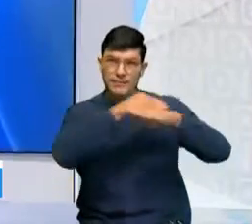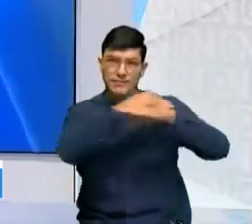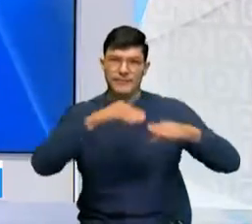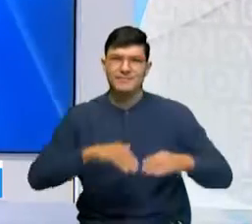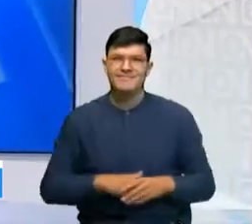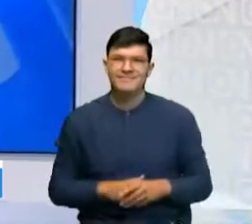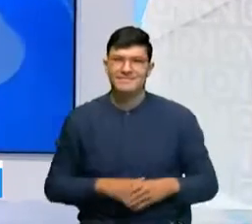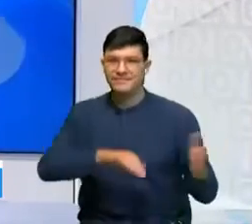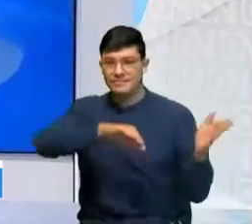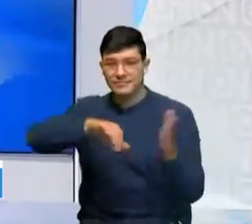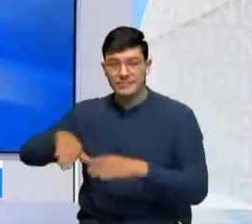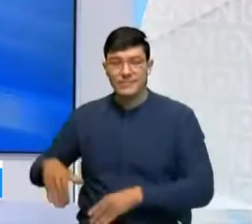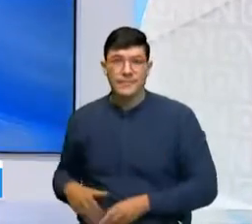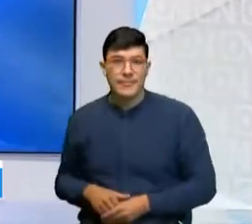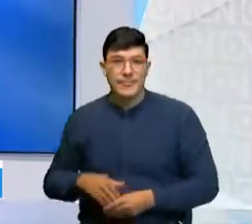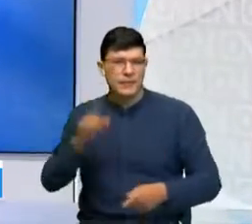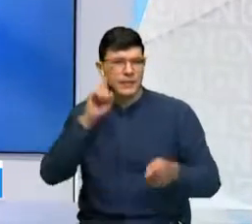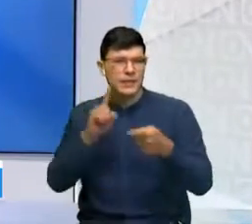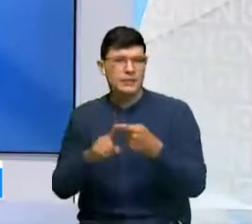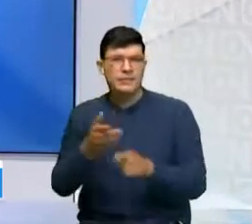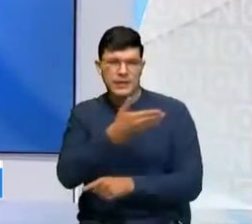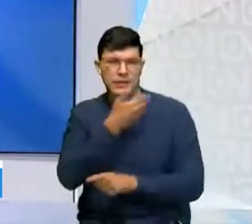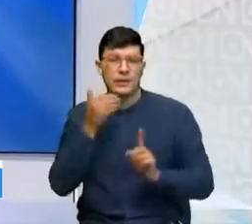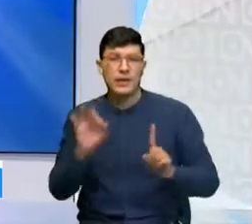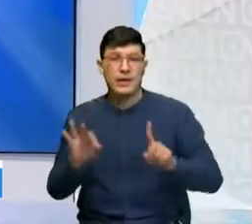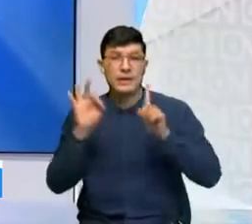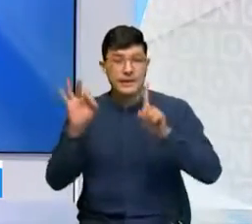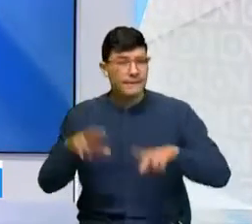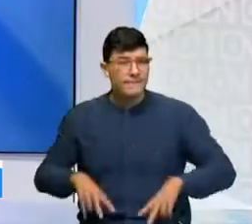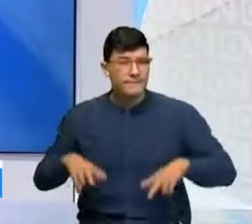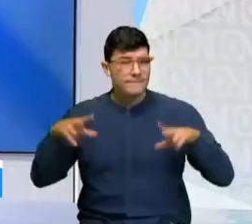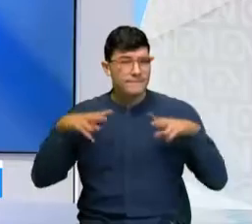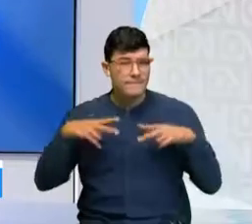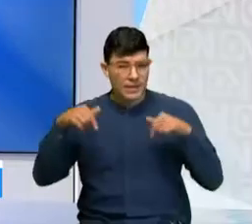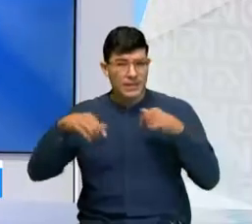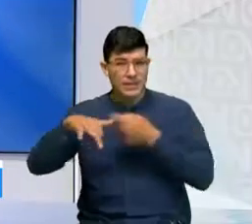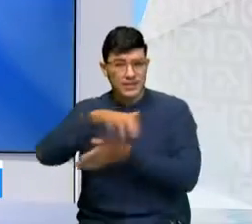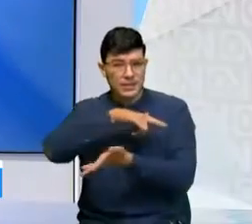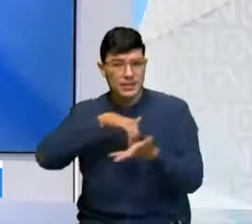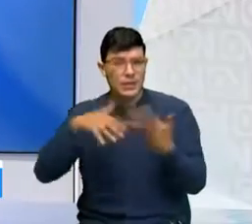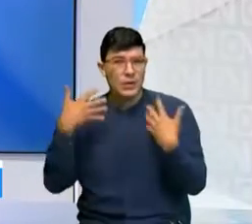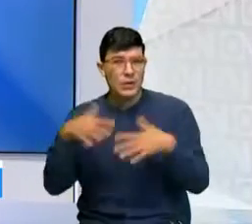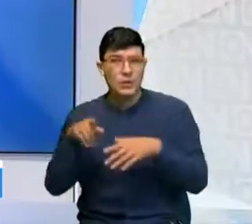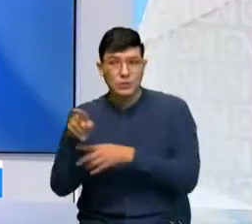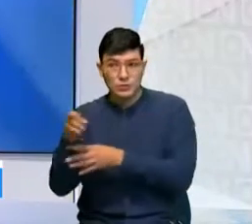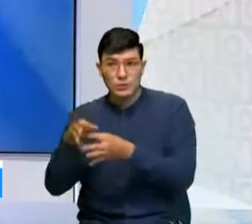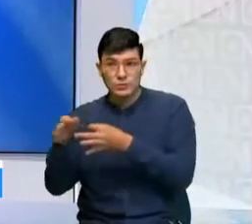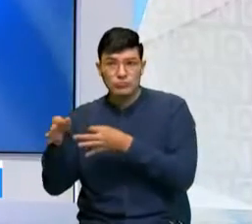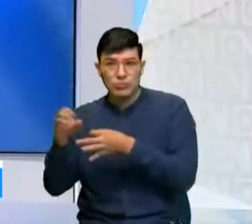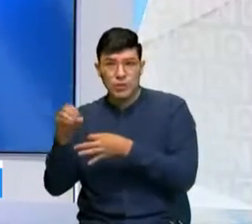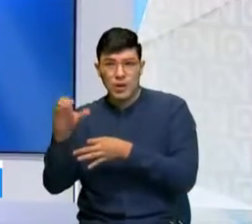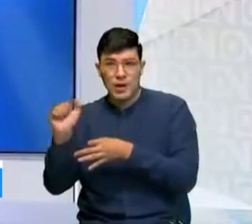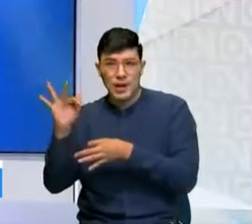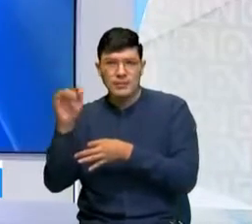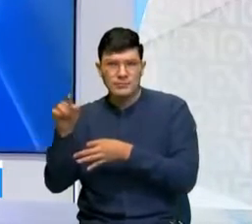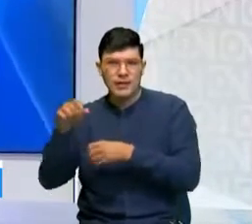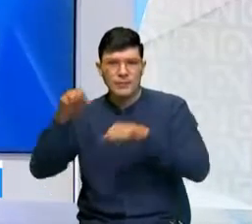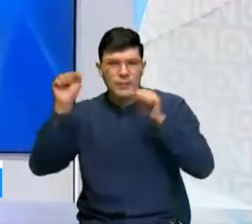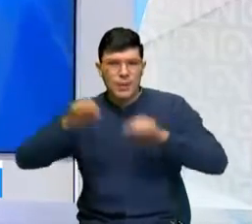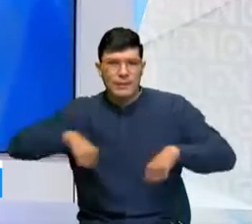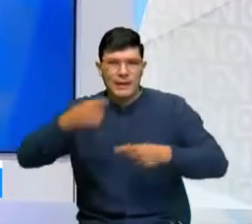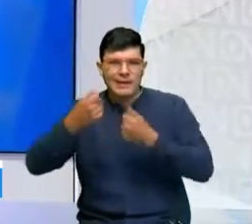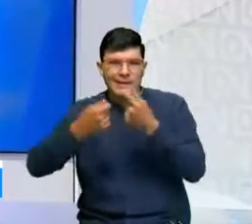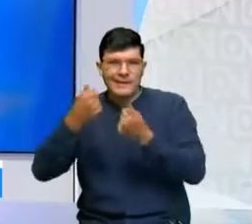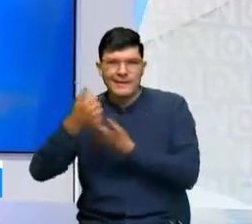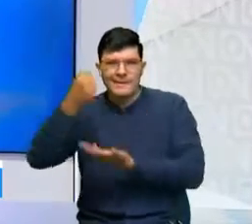Y en otras noticias, con el objetivo de mejorar la calidad de vida de los santandereanos en el Ocatot municipal, se aprobaron recursos provenientes del Sistema General de